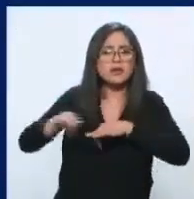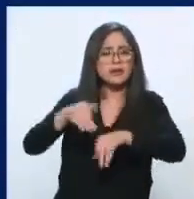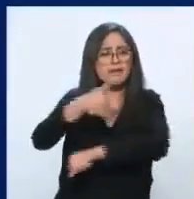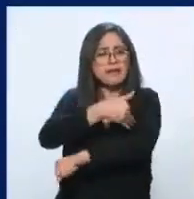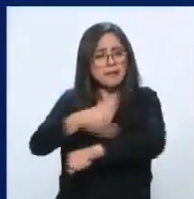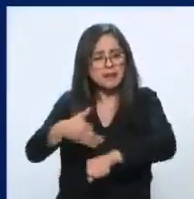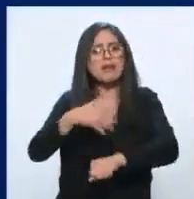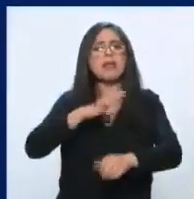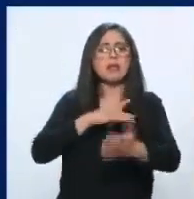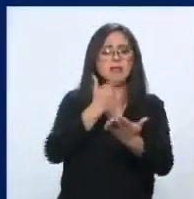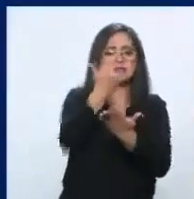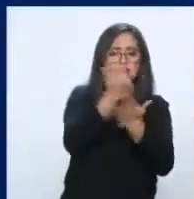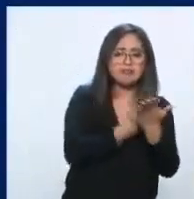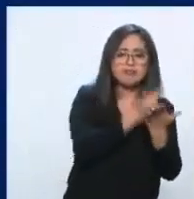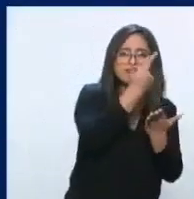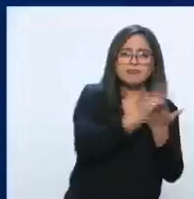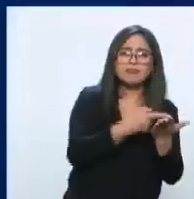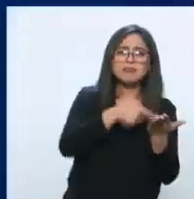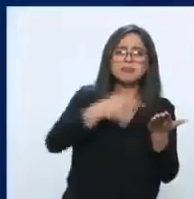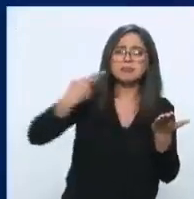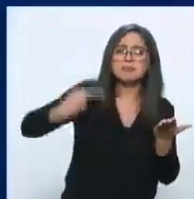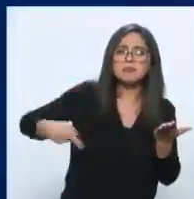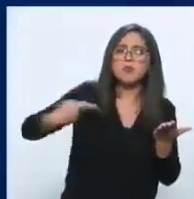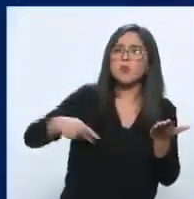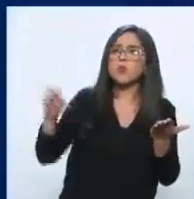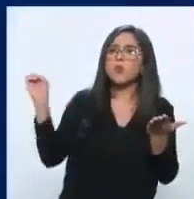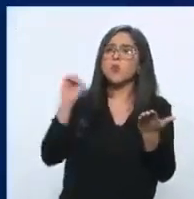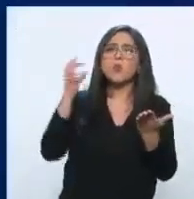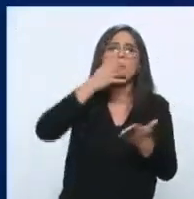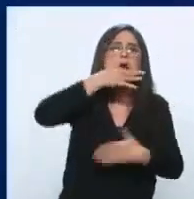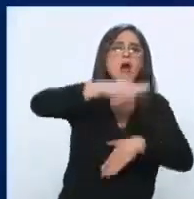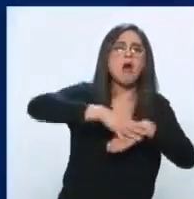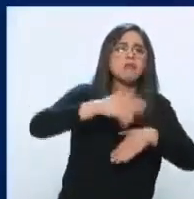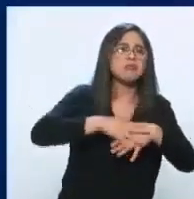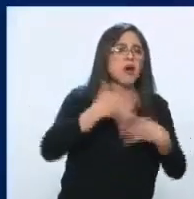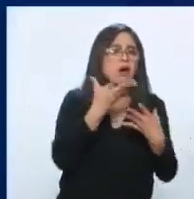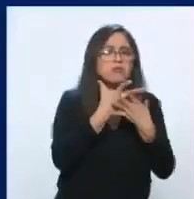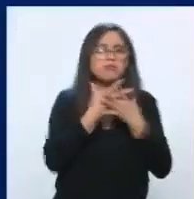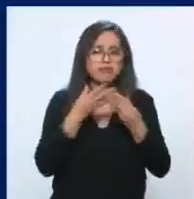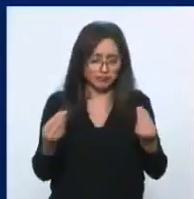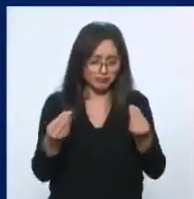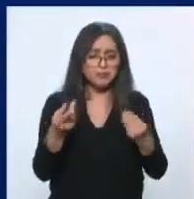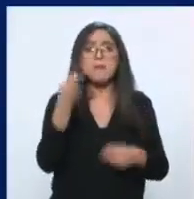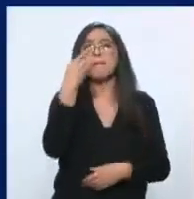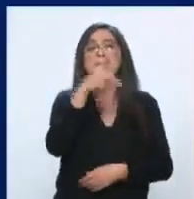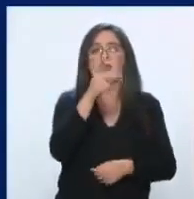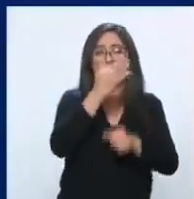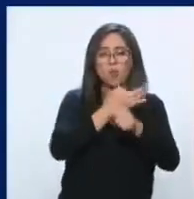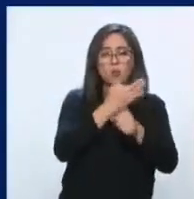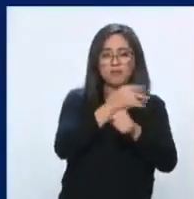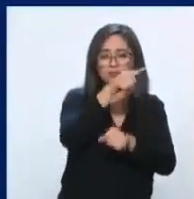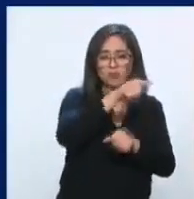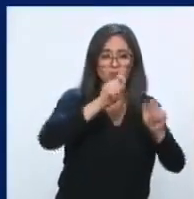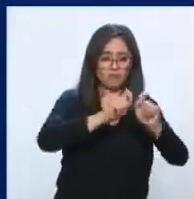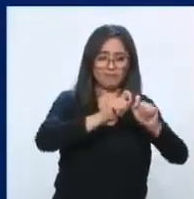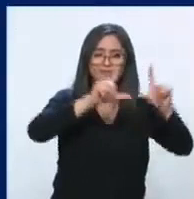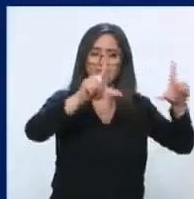cifra negra de personas que no han sido reportadas como desaparecidas. Sin embargo, esta gráfica que están mostrando ustedes en este momento